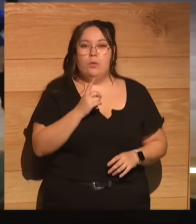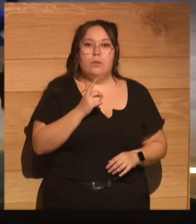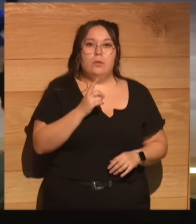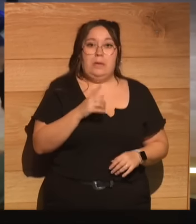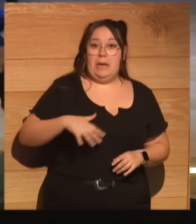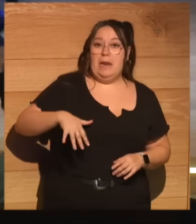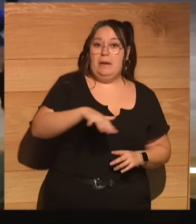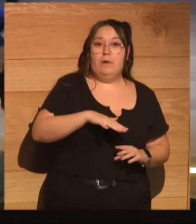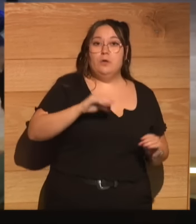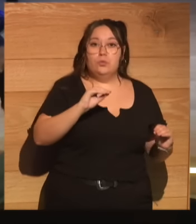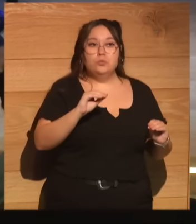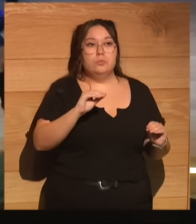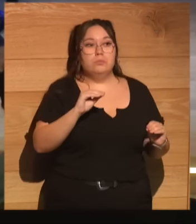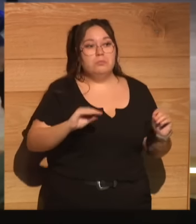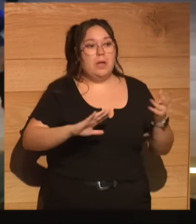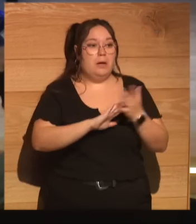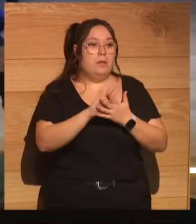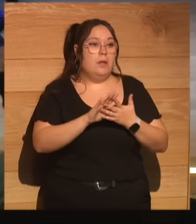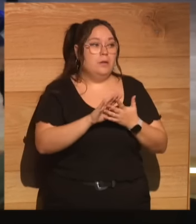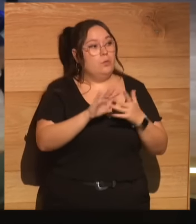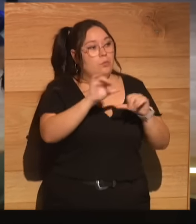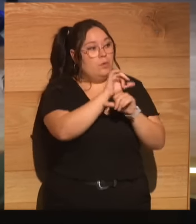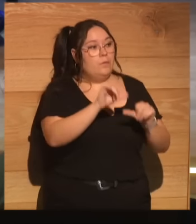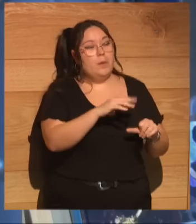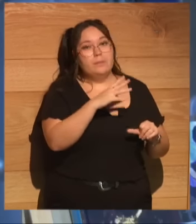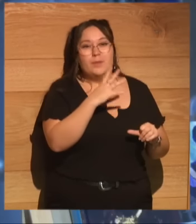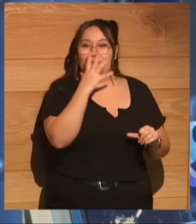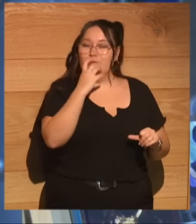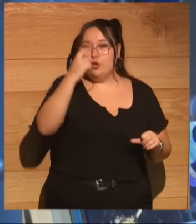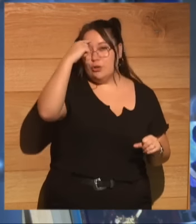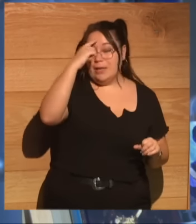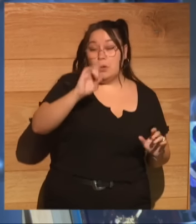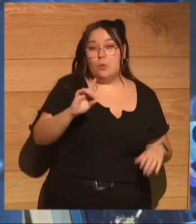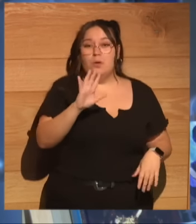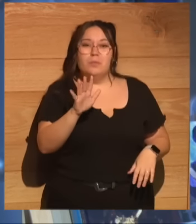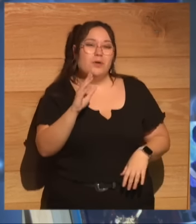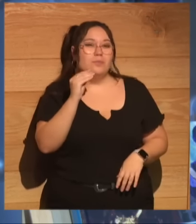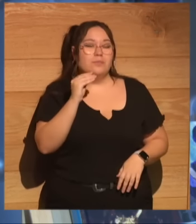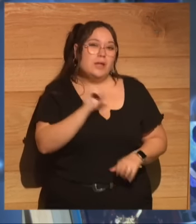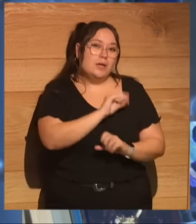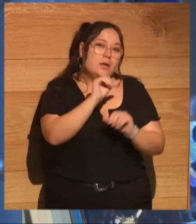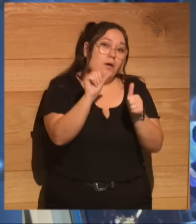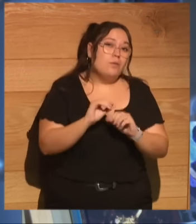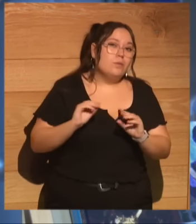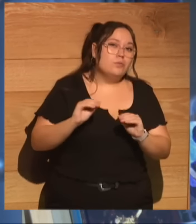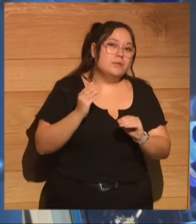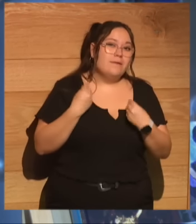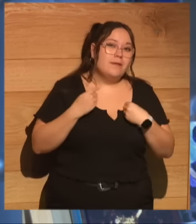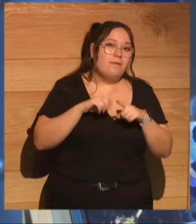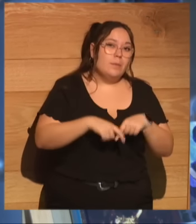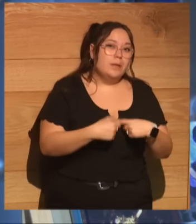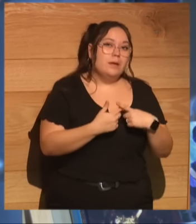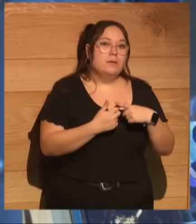su barrio, habla de una forma... No diré que nostálgica, pero considera que a su manera esa vida